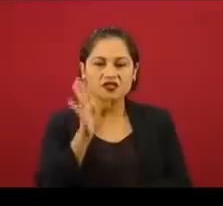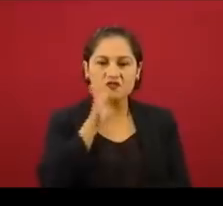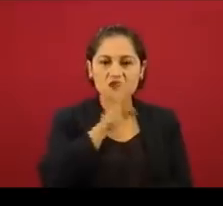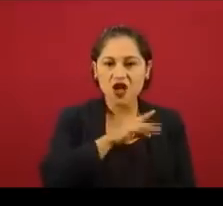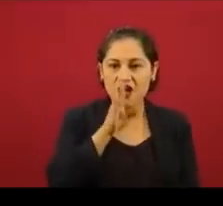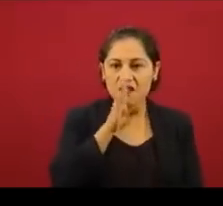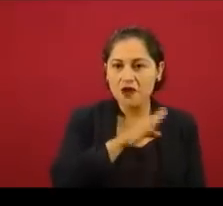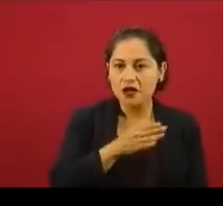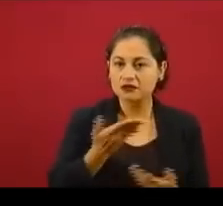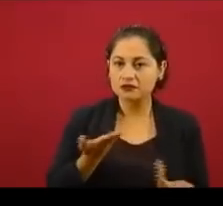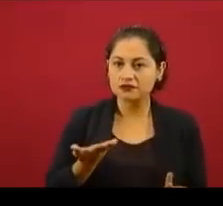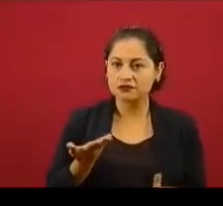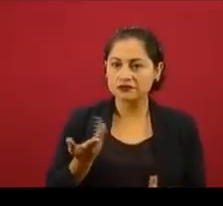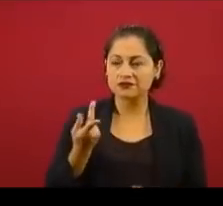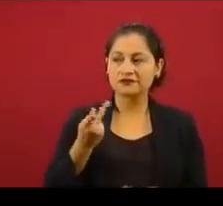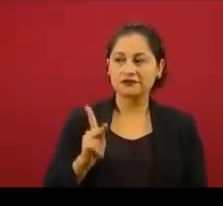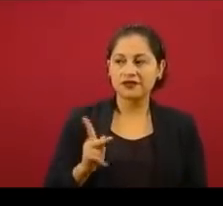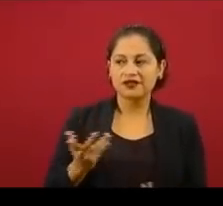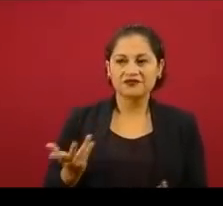pero pues